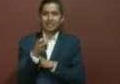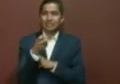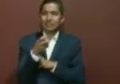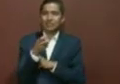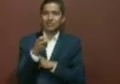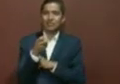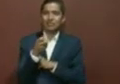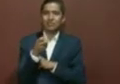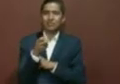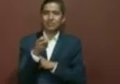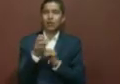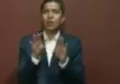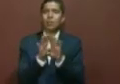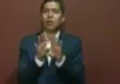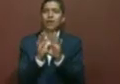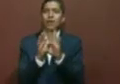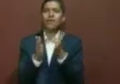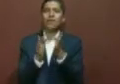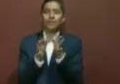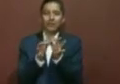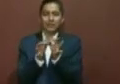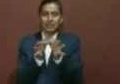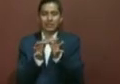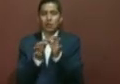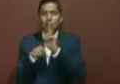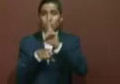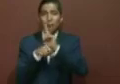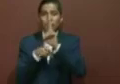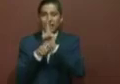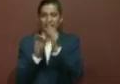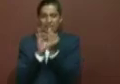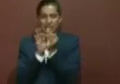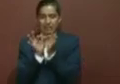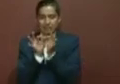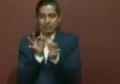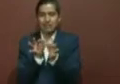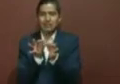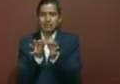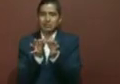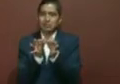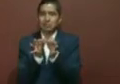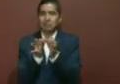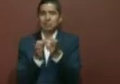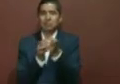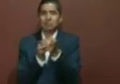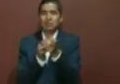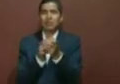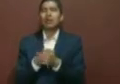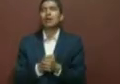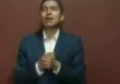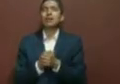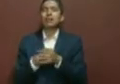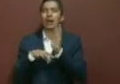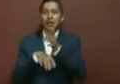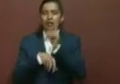digamos, vecino de Uruapan, donde han sucedido cosas en los últimos meses,